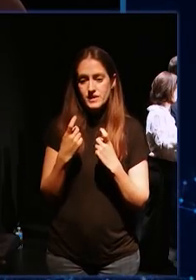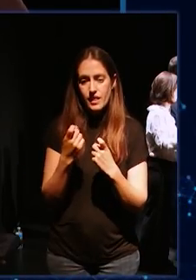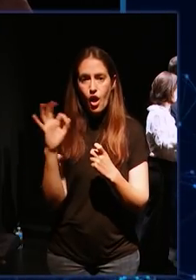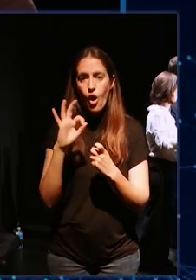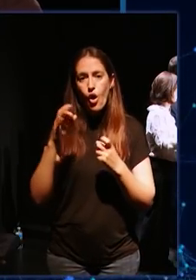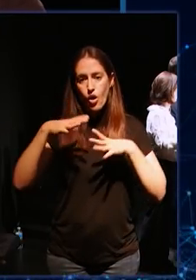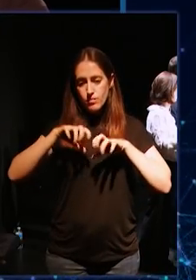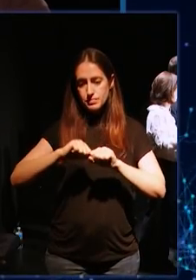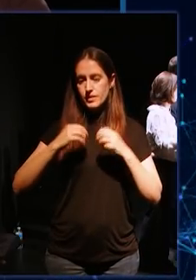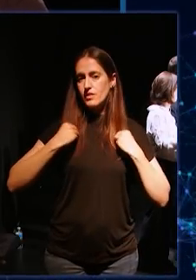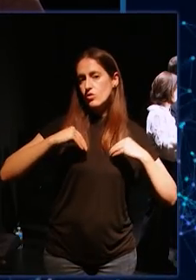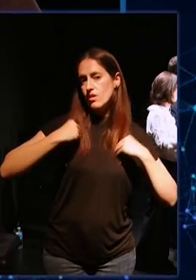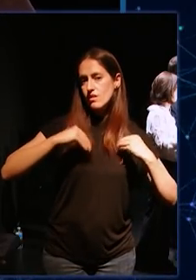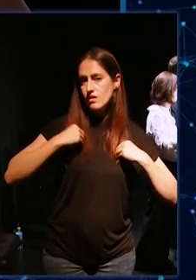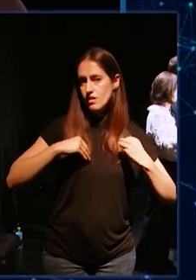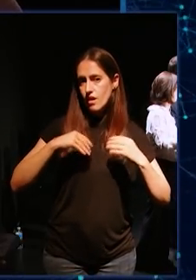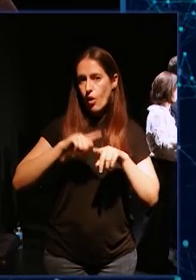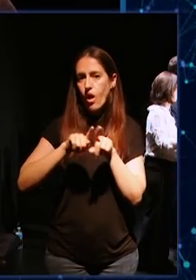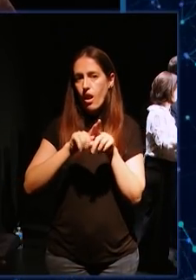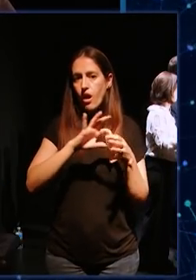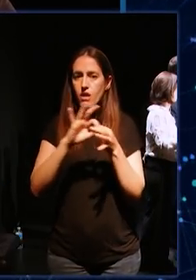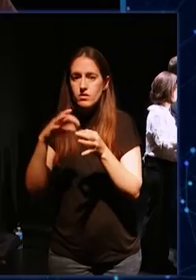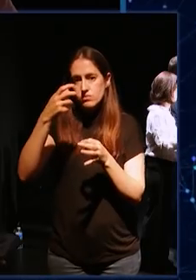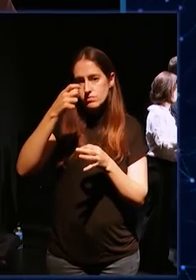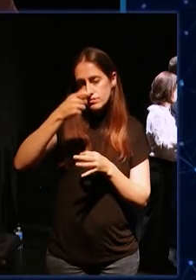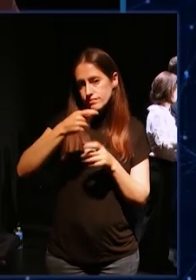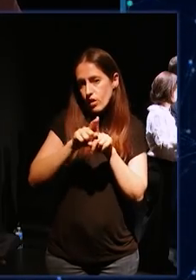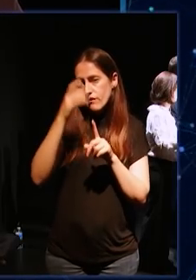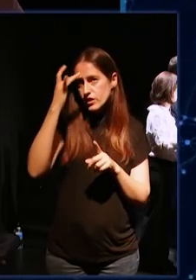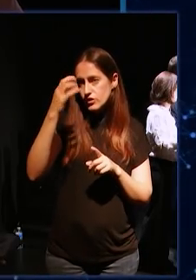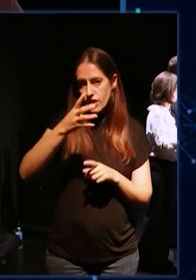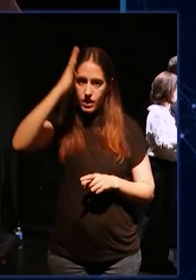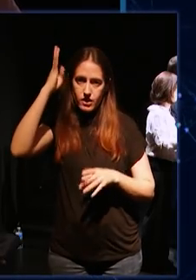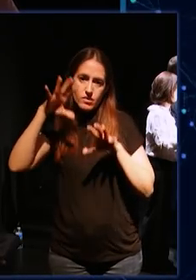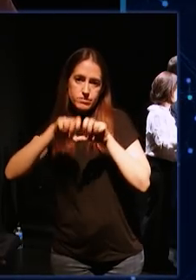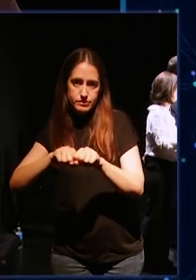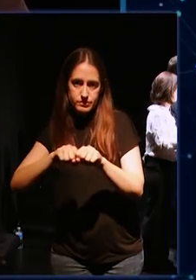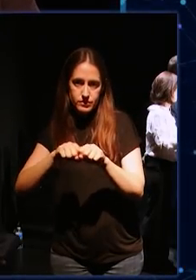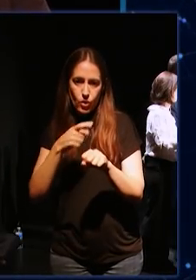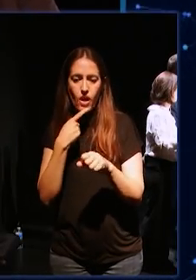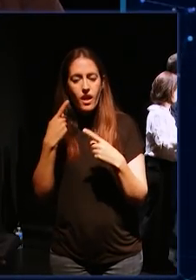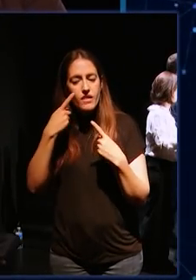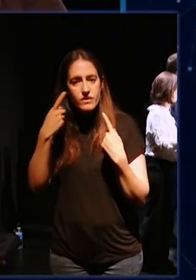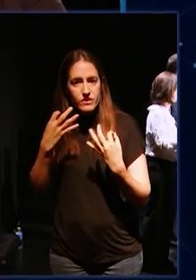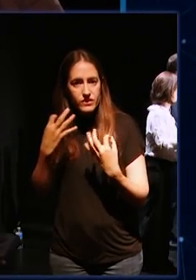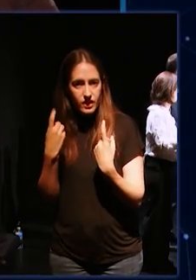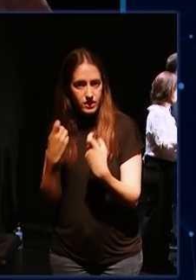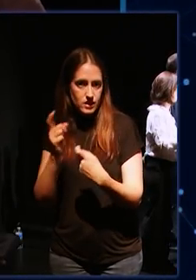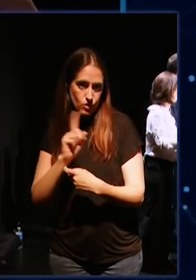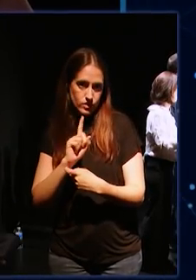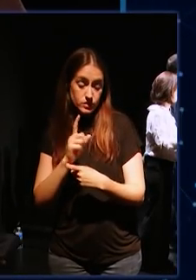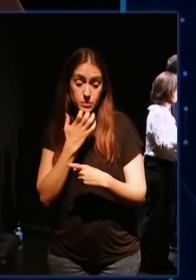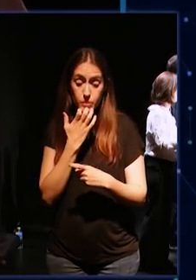lúdica que tiene un carácter ideológico y reivindicativo y que no responde a una necesidad real. En los casos de una ocupación